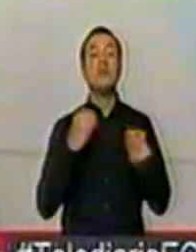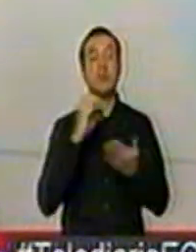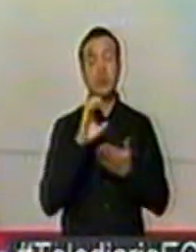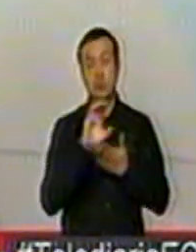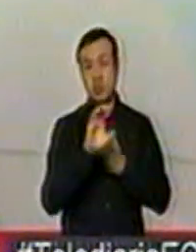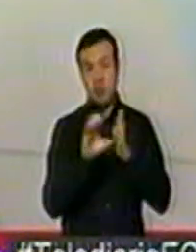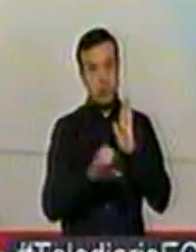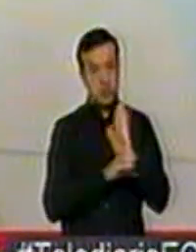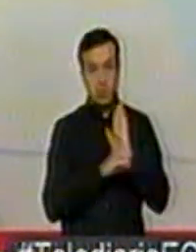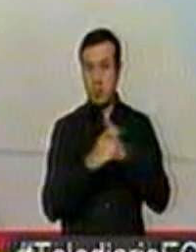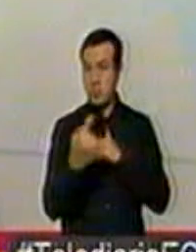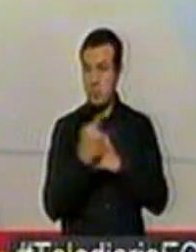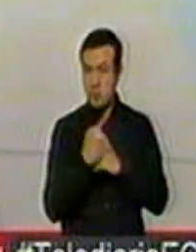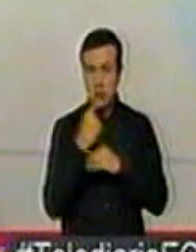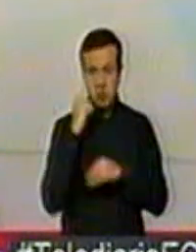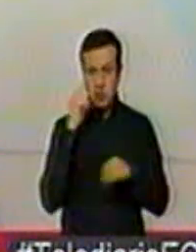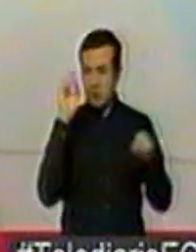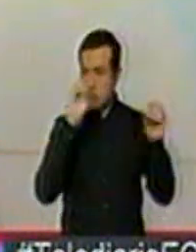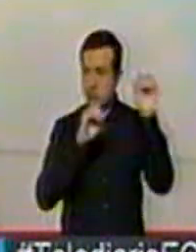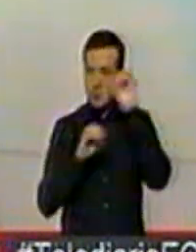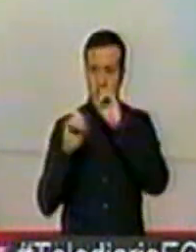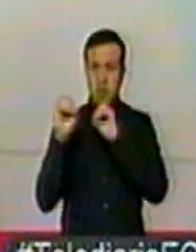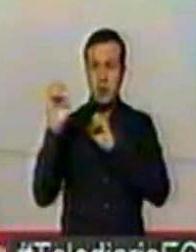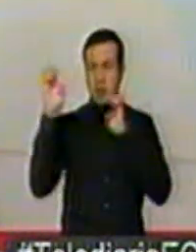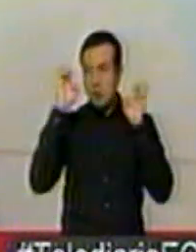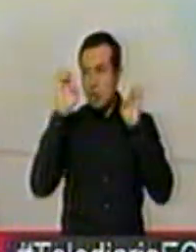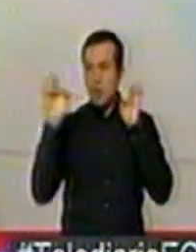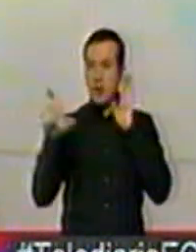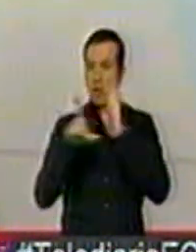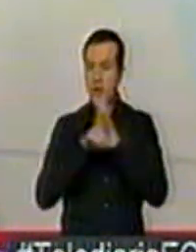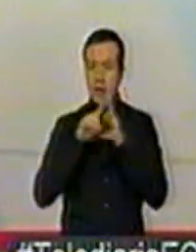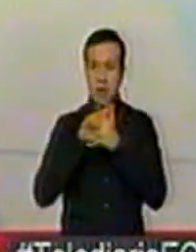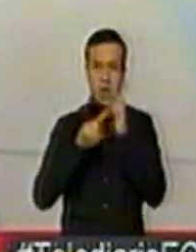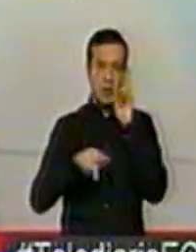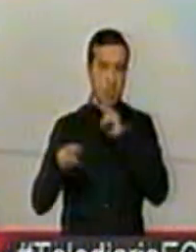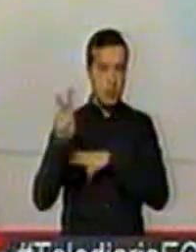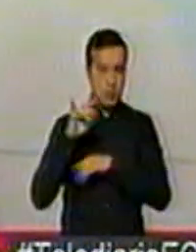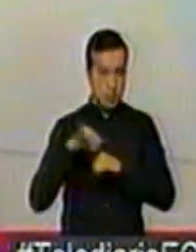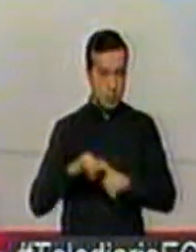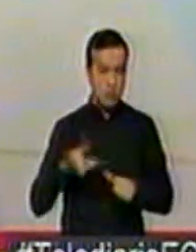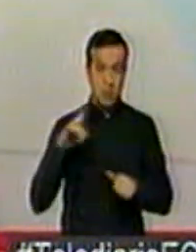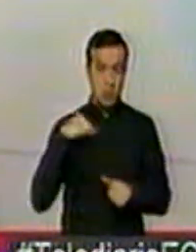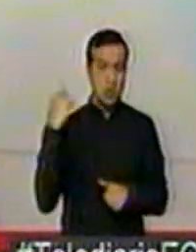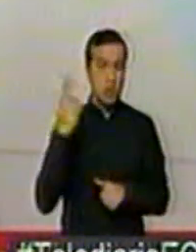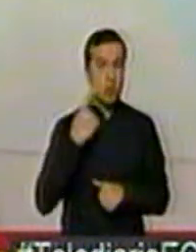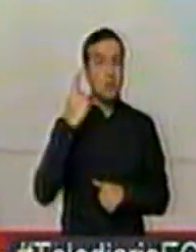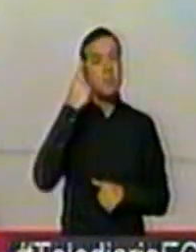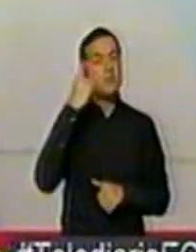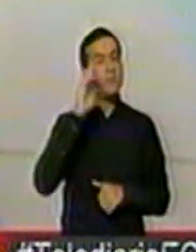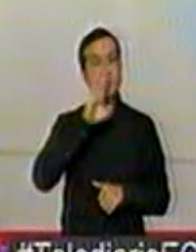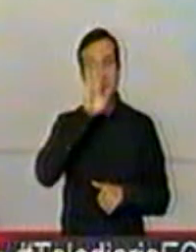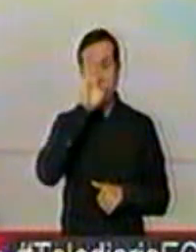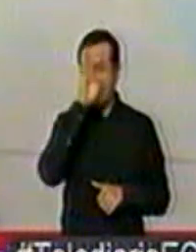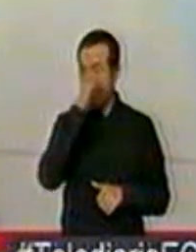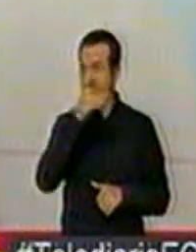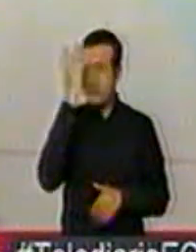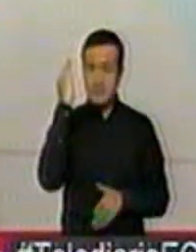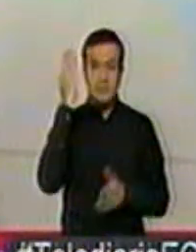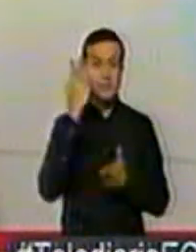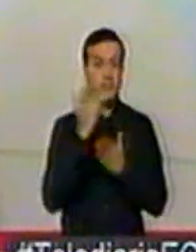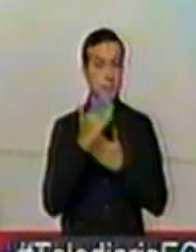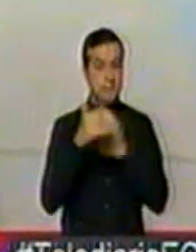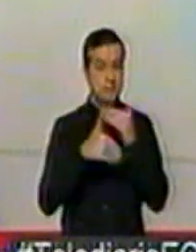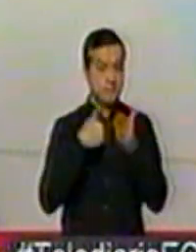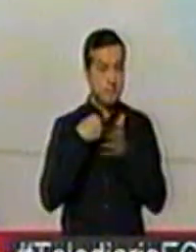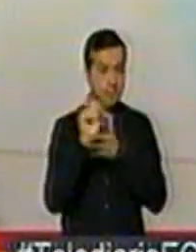hacer seguimiento y observancia a la política pública y así lo haremos, es decir, nosotros marcaremos y como siempre lo hemos hecho, hemos marcado los